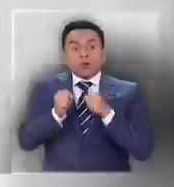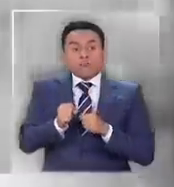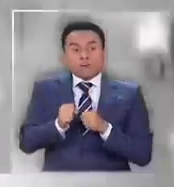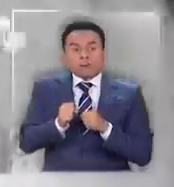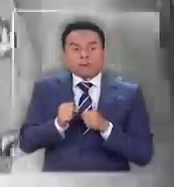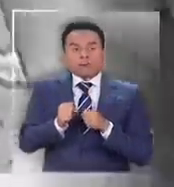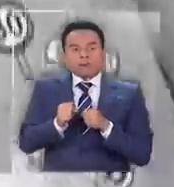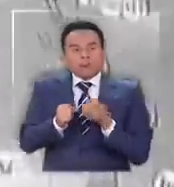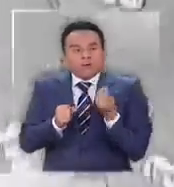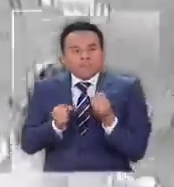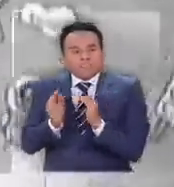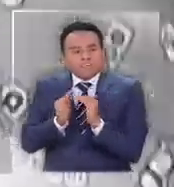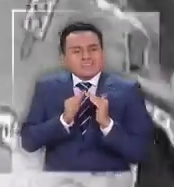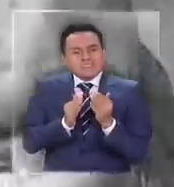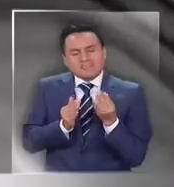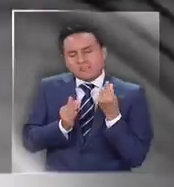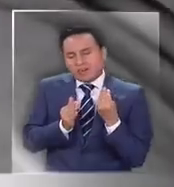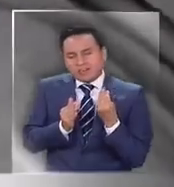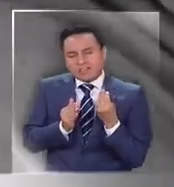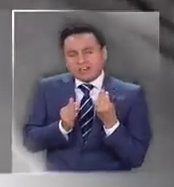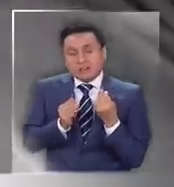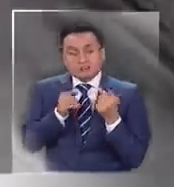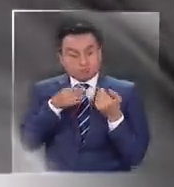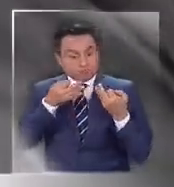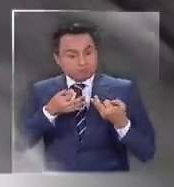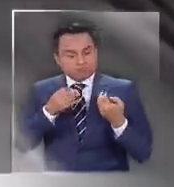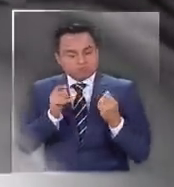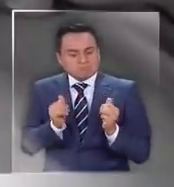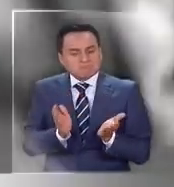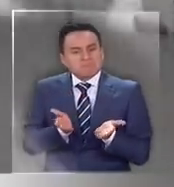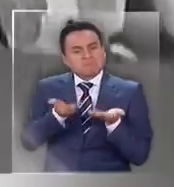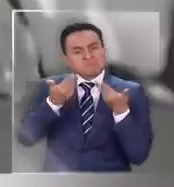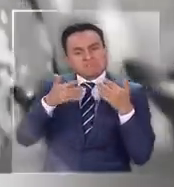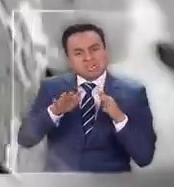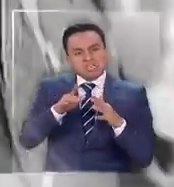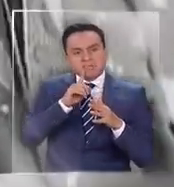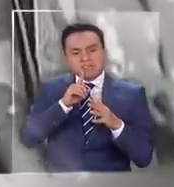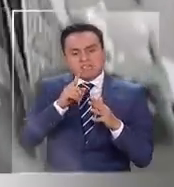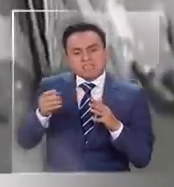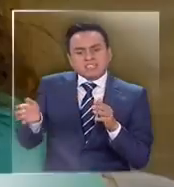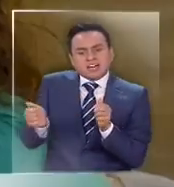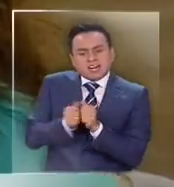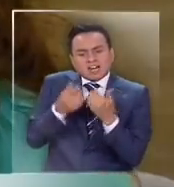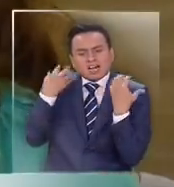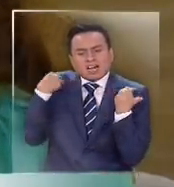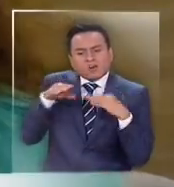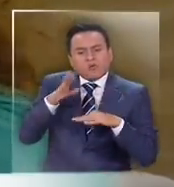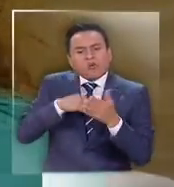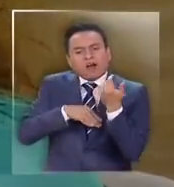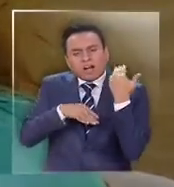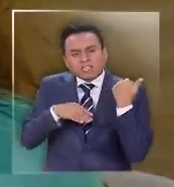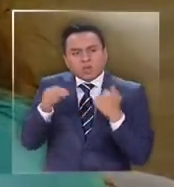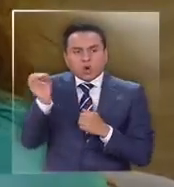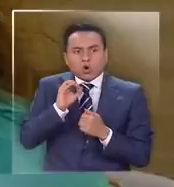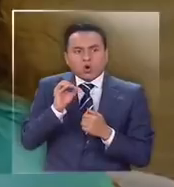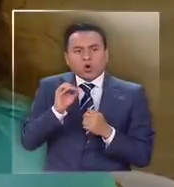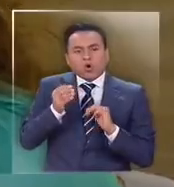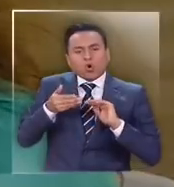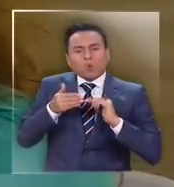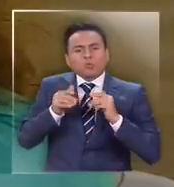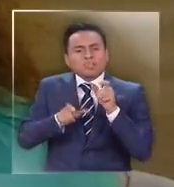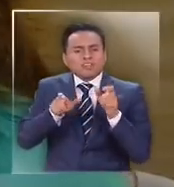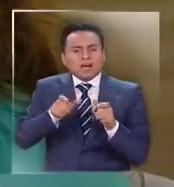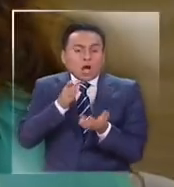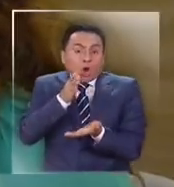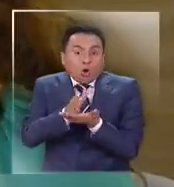una súper buena vecina que efectivamente tenga habilidades y que ya incluso le hayan dejado a su cargo a la niña, o alguien de la comunidad,